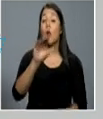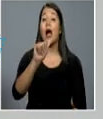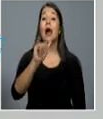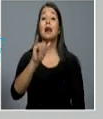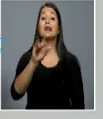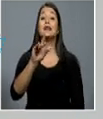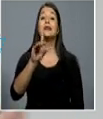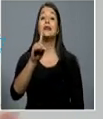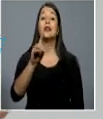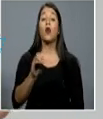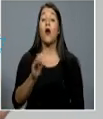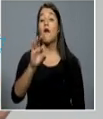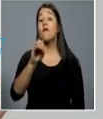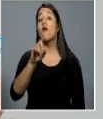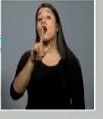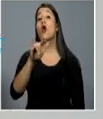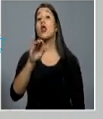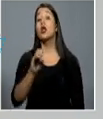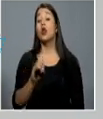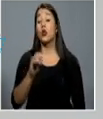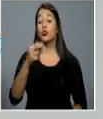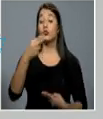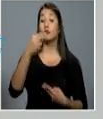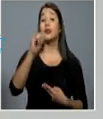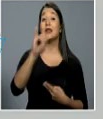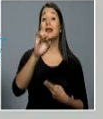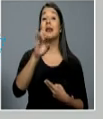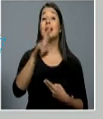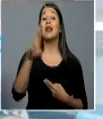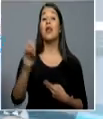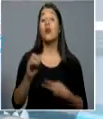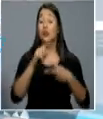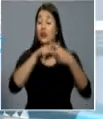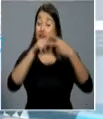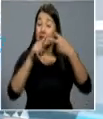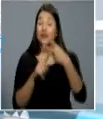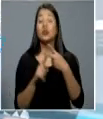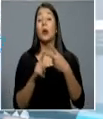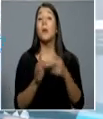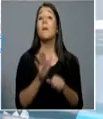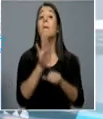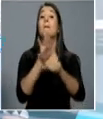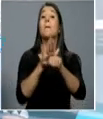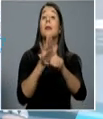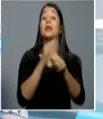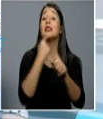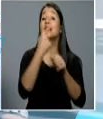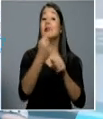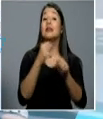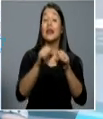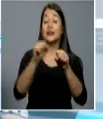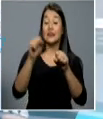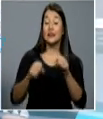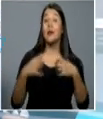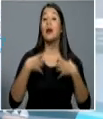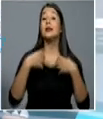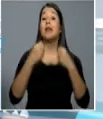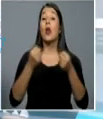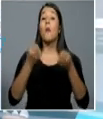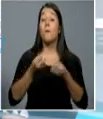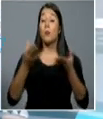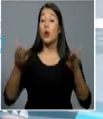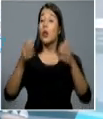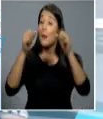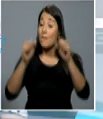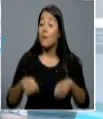hierro. Entonces todos esos elementos ya redundan en la capacidad del sistema de salud pública de poder